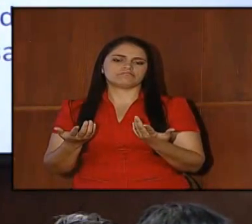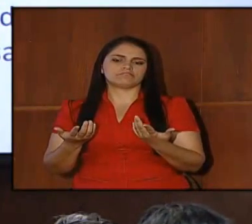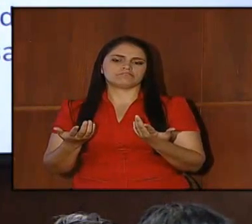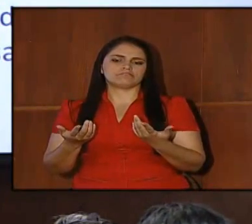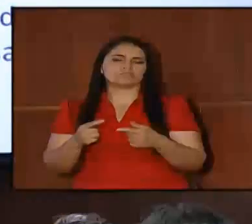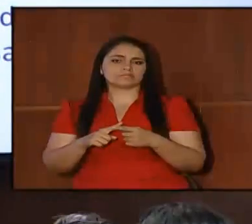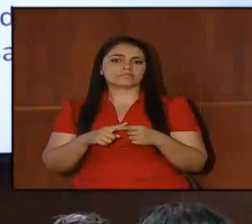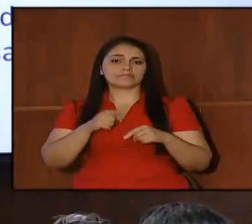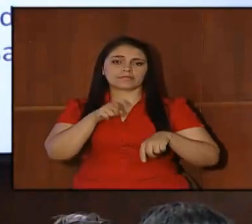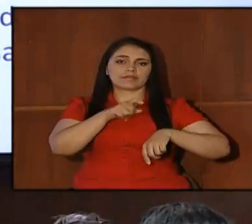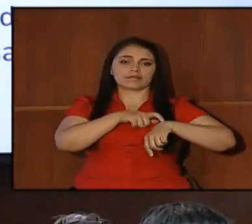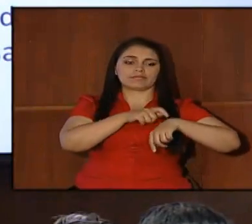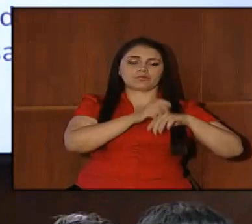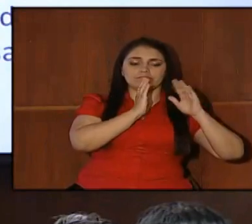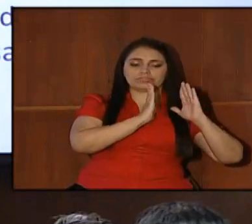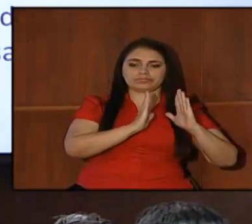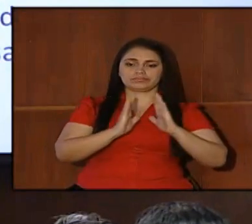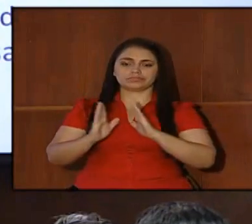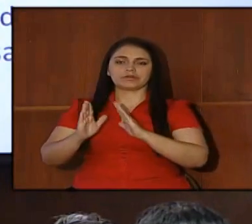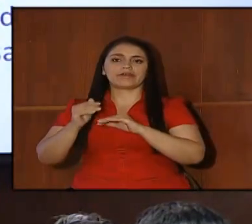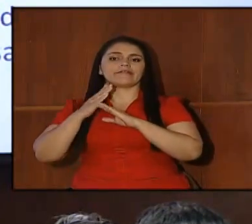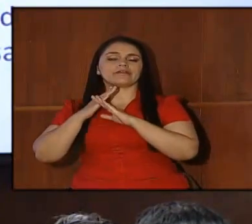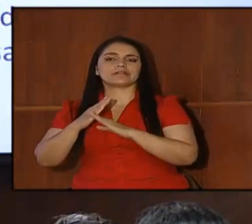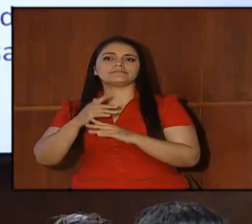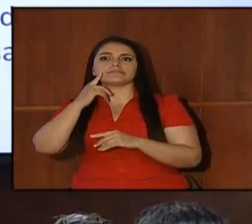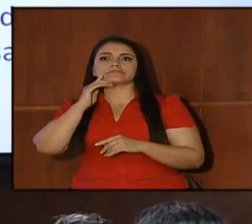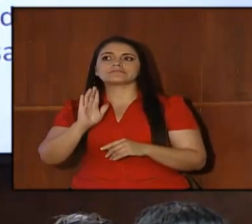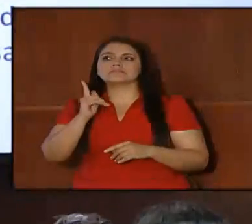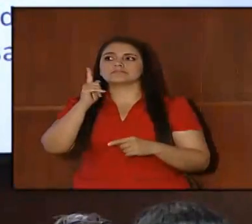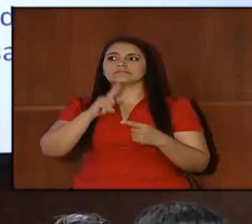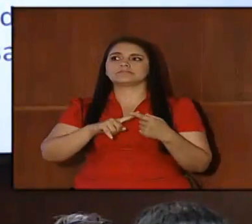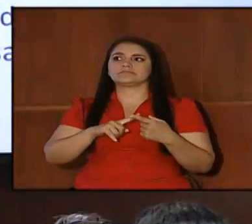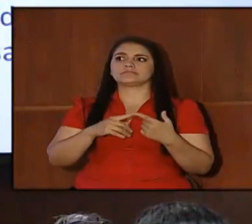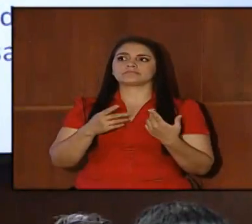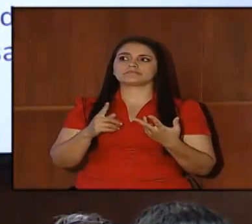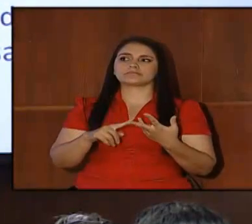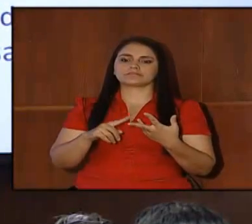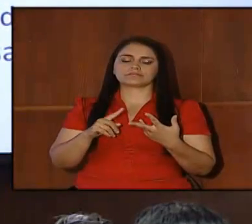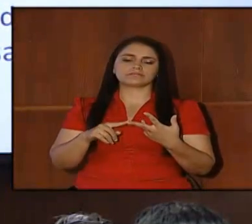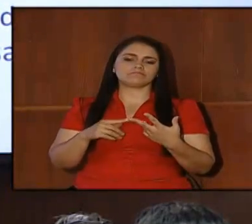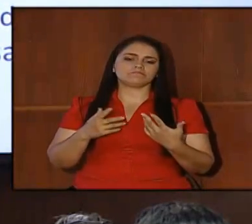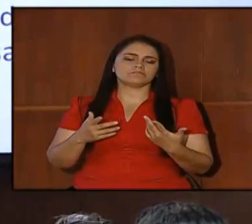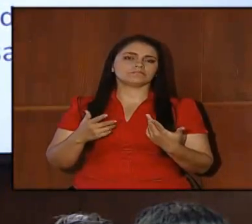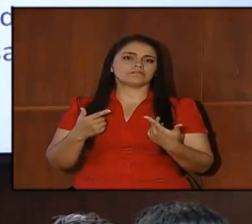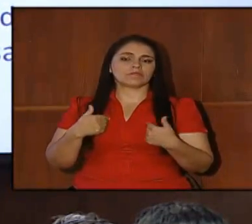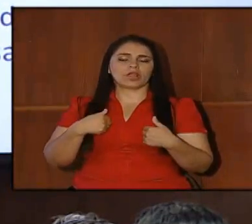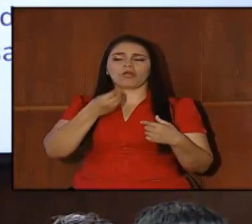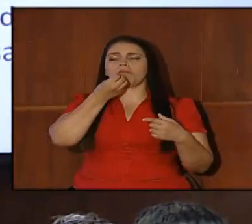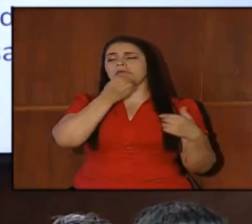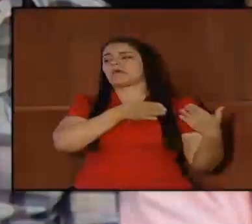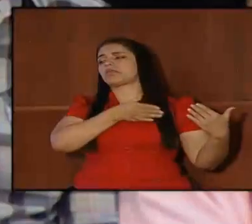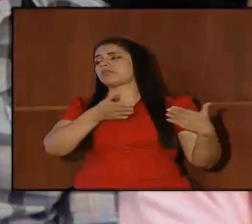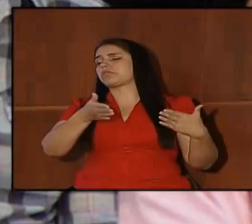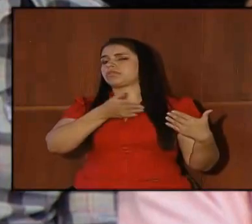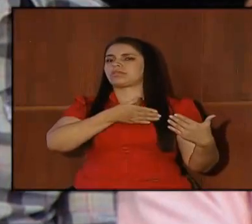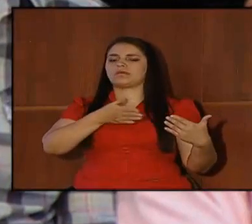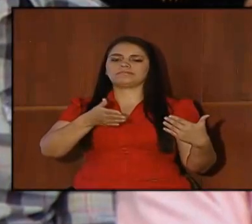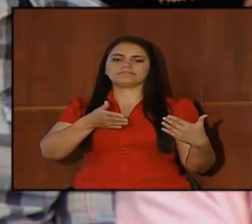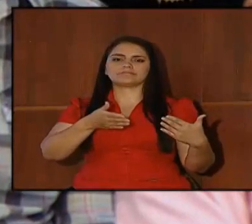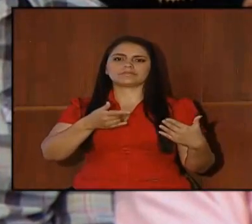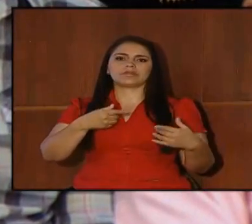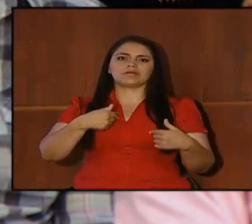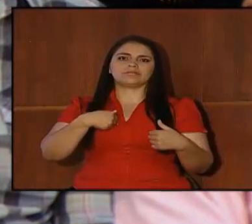deben cumplir con los horarios establecidos, porque si usted empieza a atrasarse en el alimento del paciente,